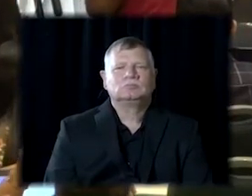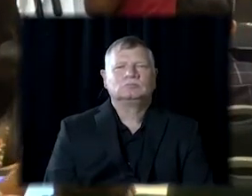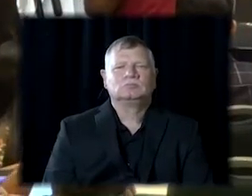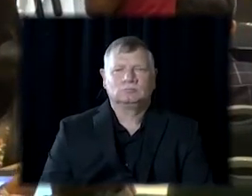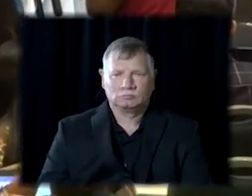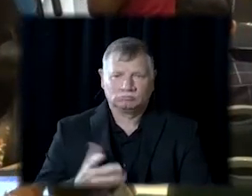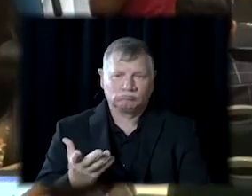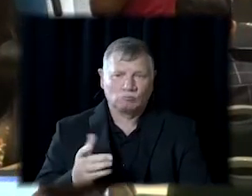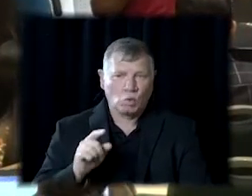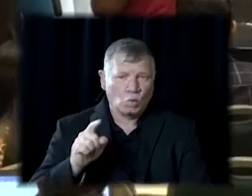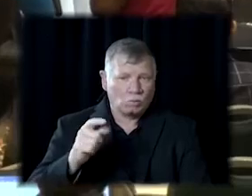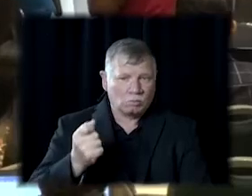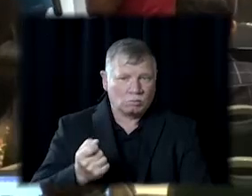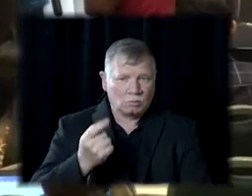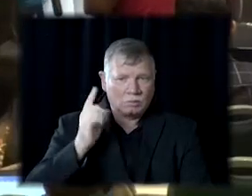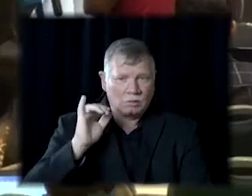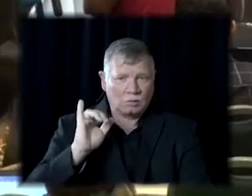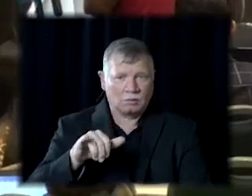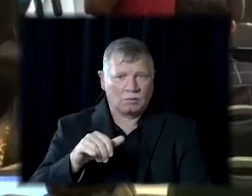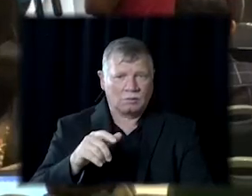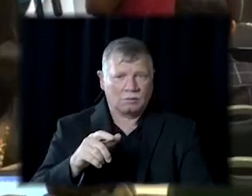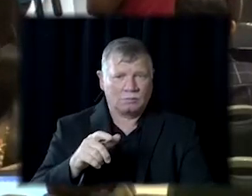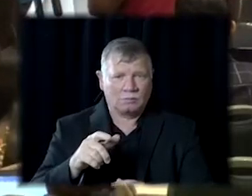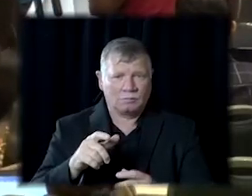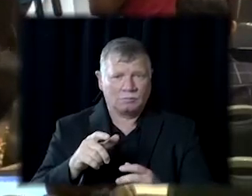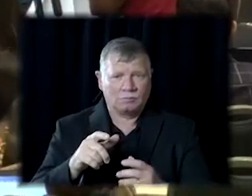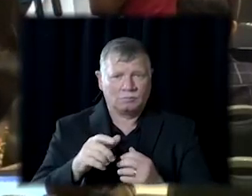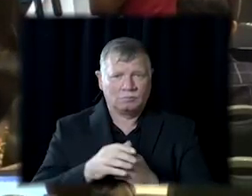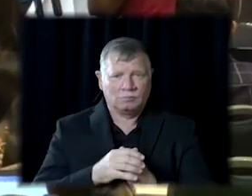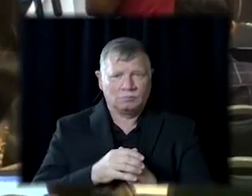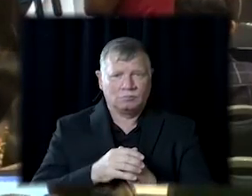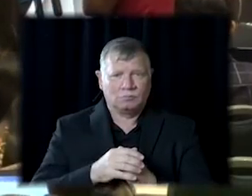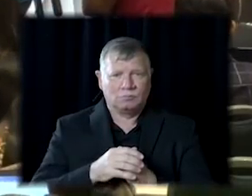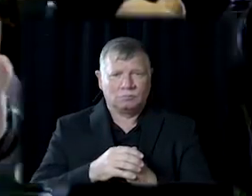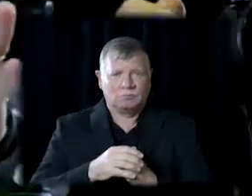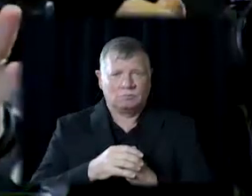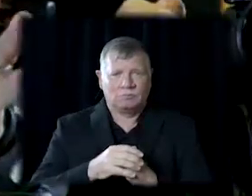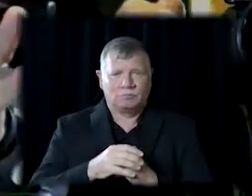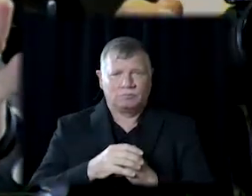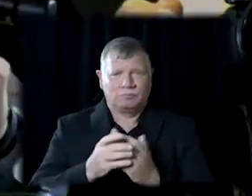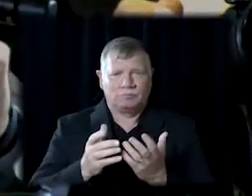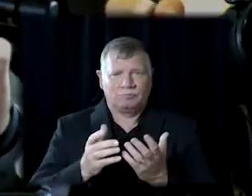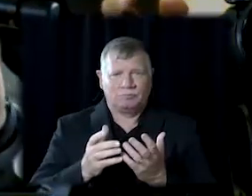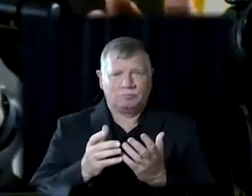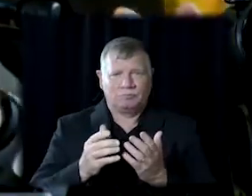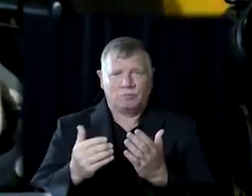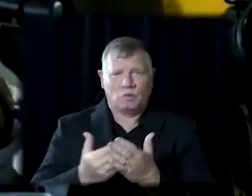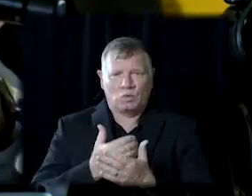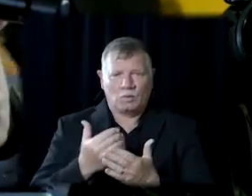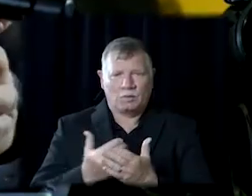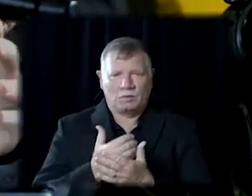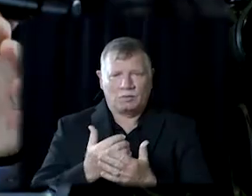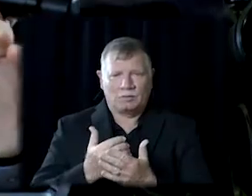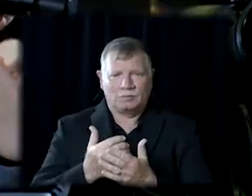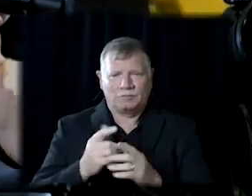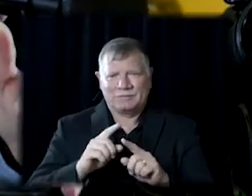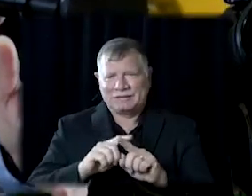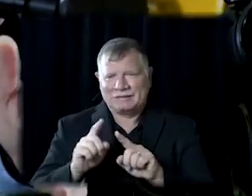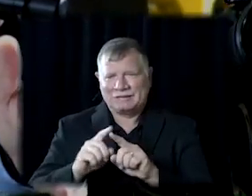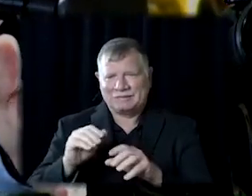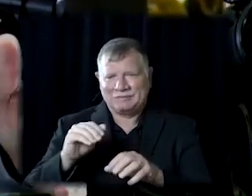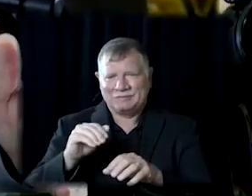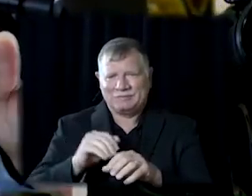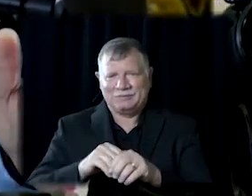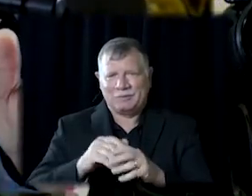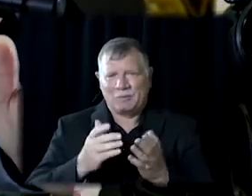¿Ustedes entienden, dado el hecho de que pues ya va, sería la nuevamente las discrepancias entre lo